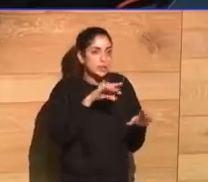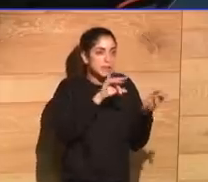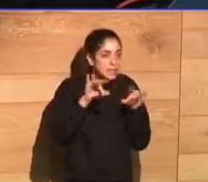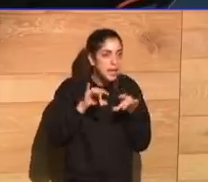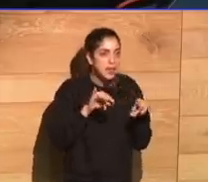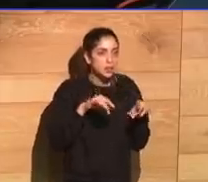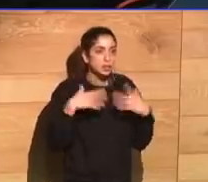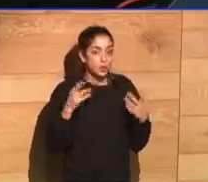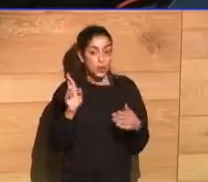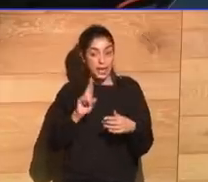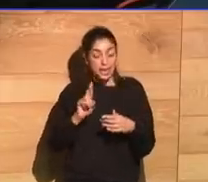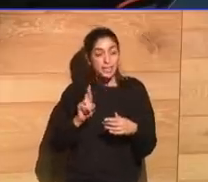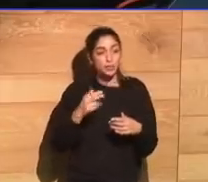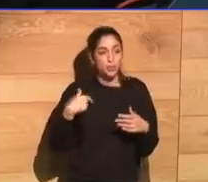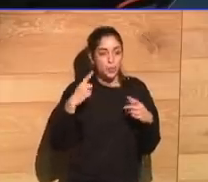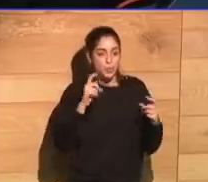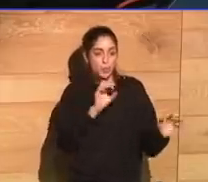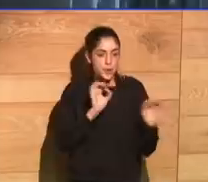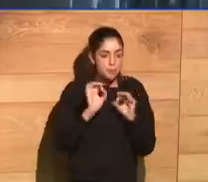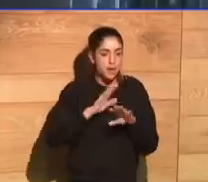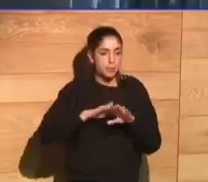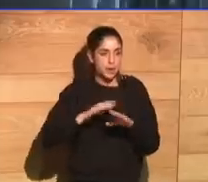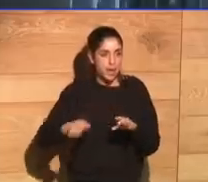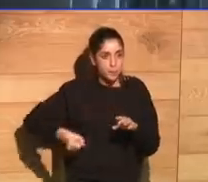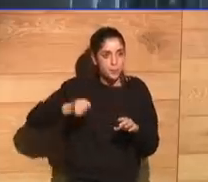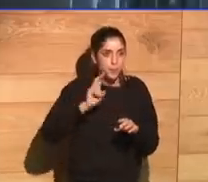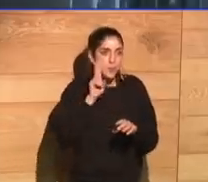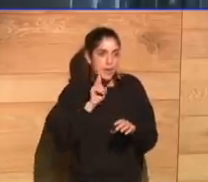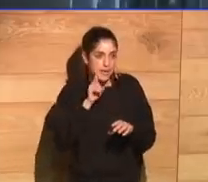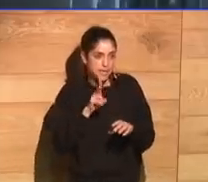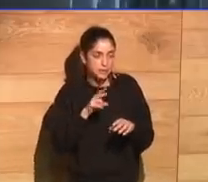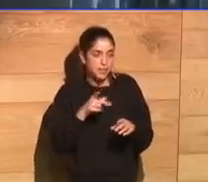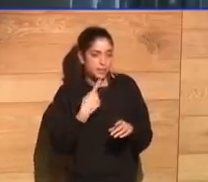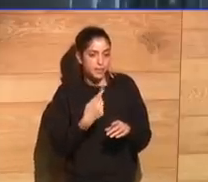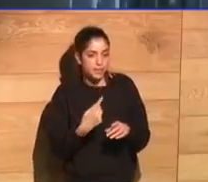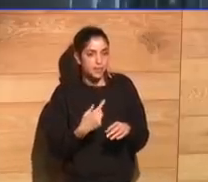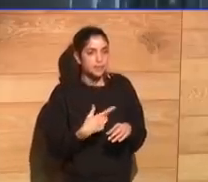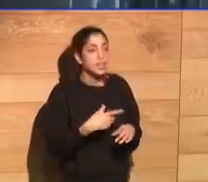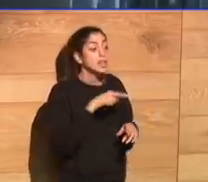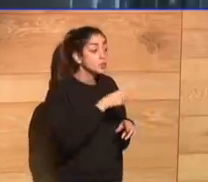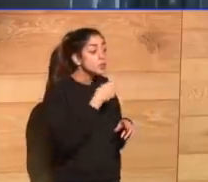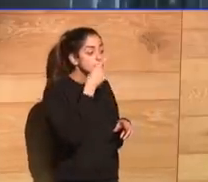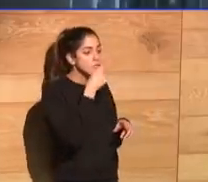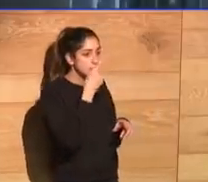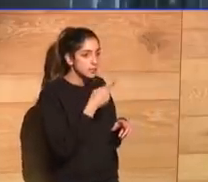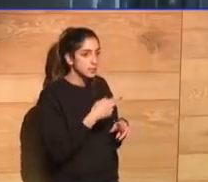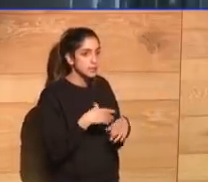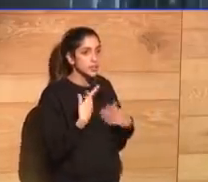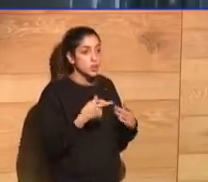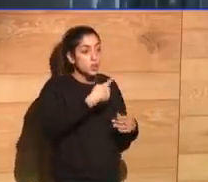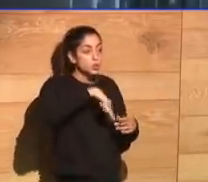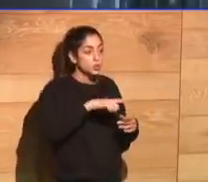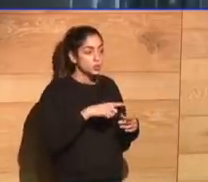Richard Donner, que estaba preparado para la maleta, se hundió y dijo, perdona, es interesante eso. Y al mismo tiempo pensó, estamos jodidos.